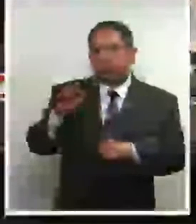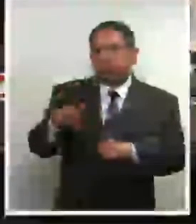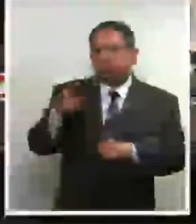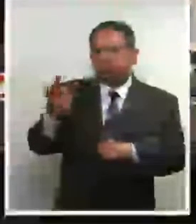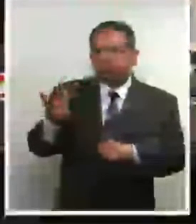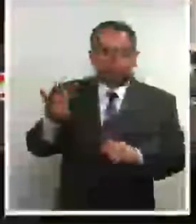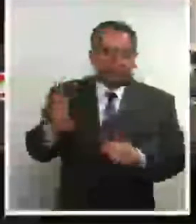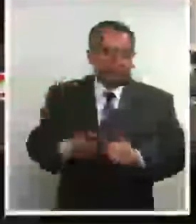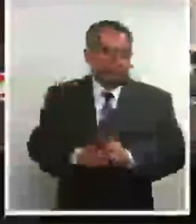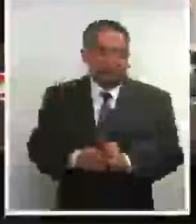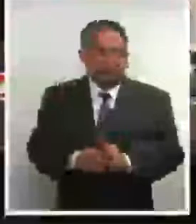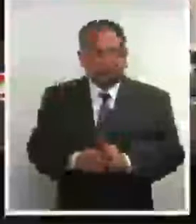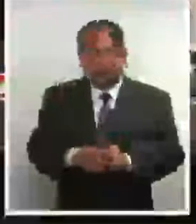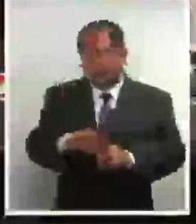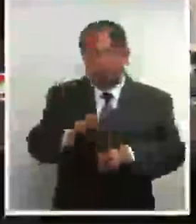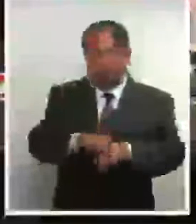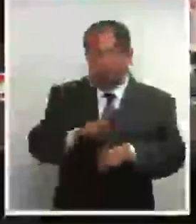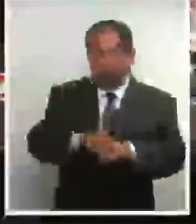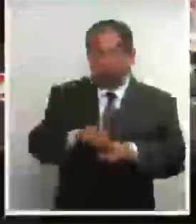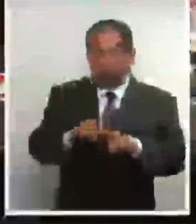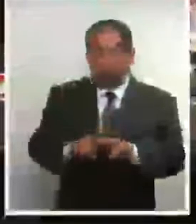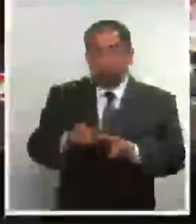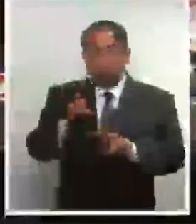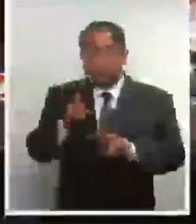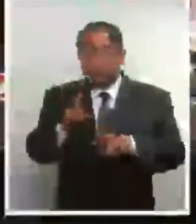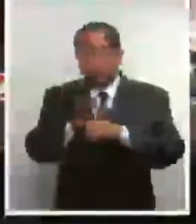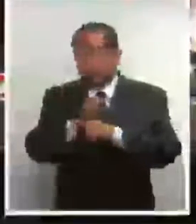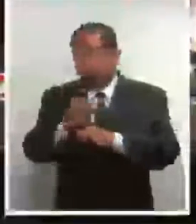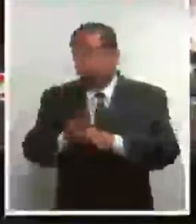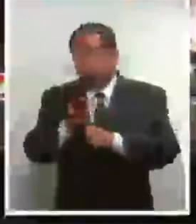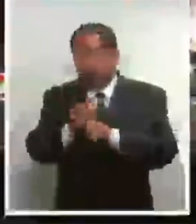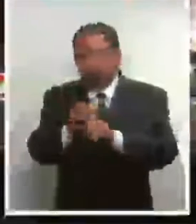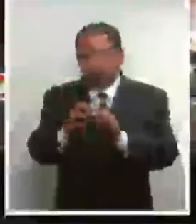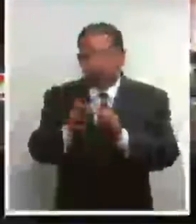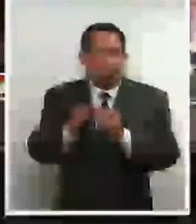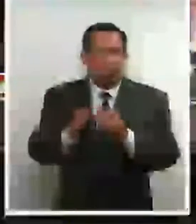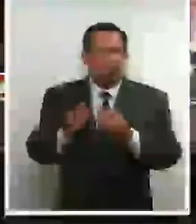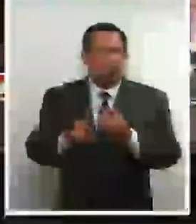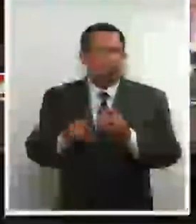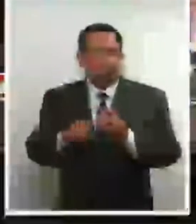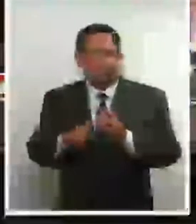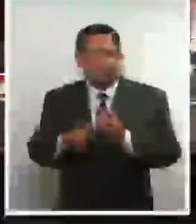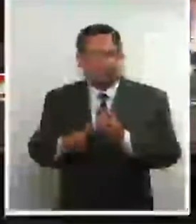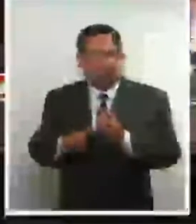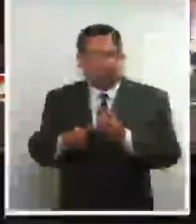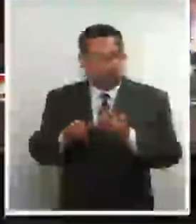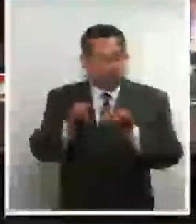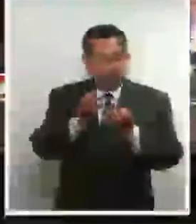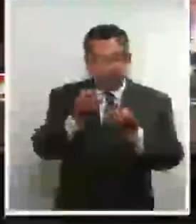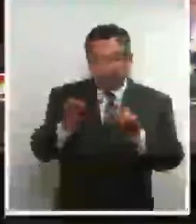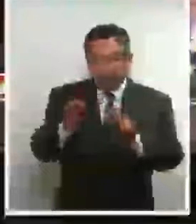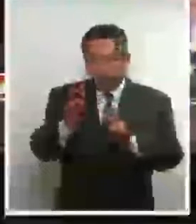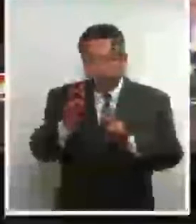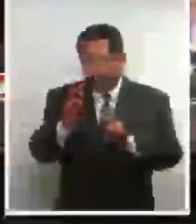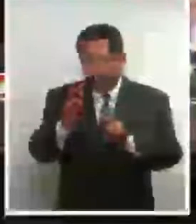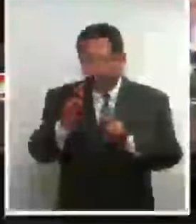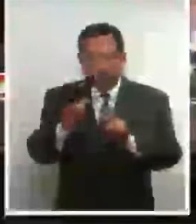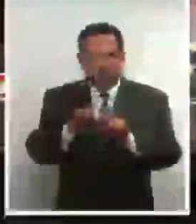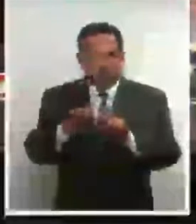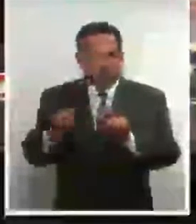48, y señalar que solamente hay una modificación de forma al inciso B